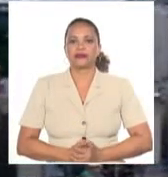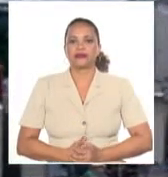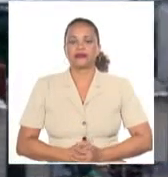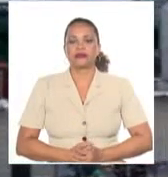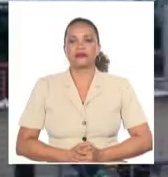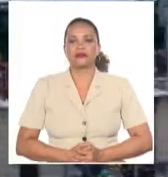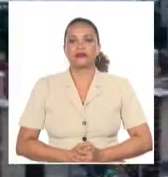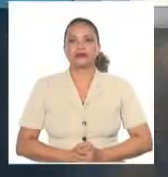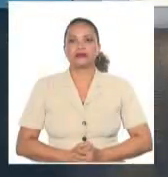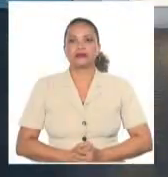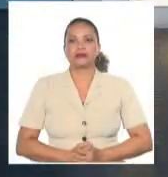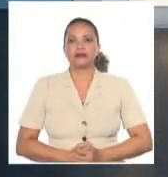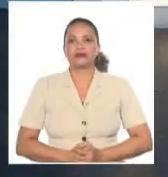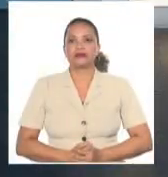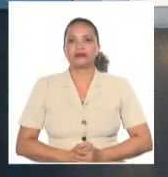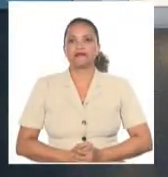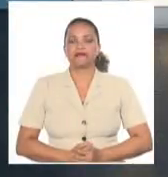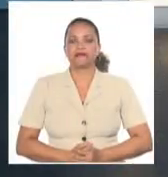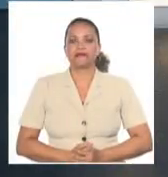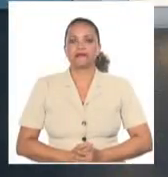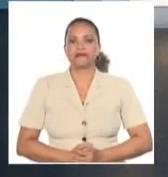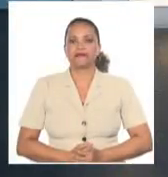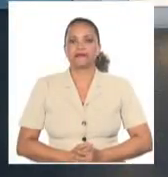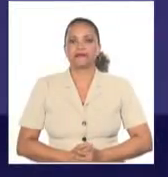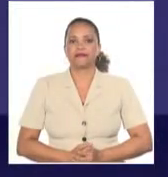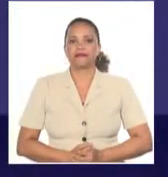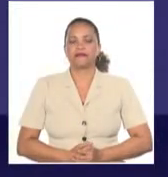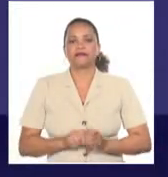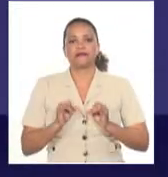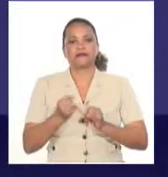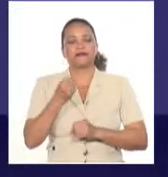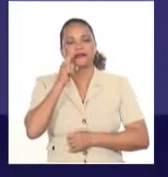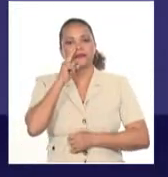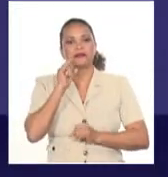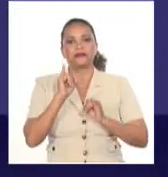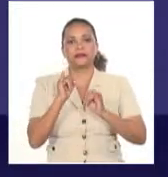Cubano de Noticias. Y con esta información ponemos punto final a las internacionales.